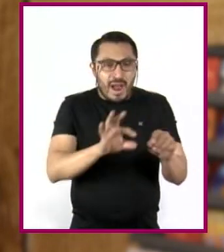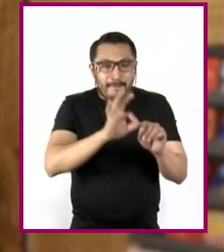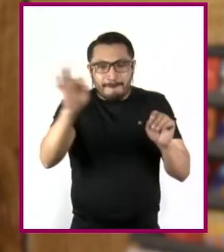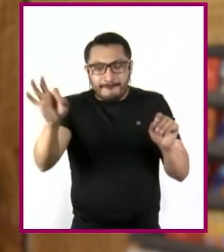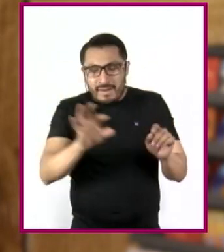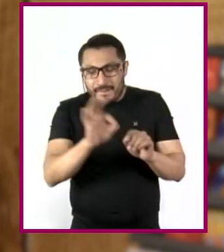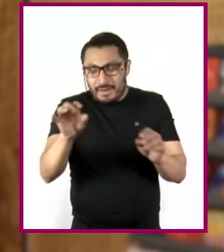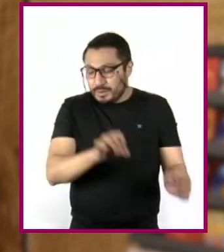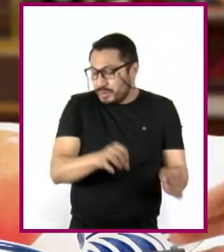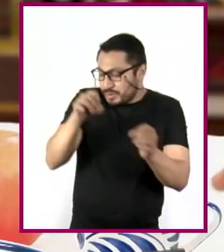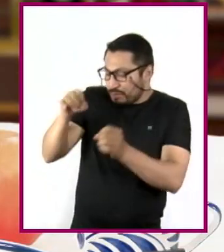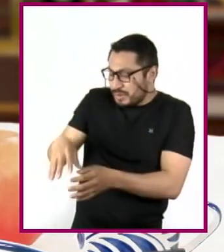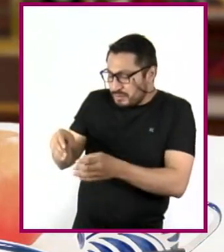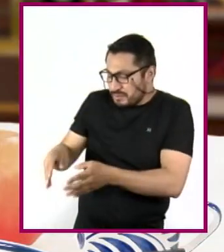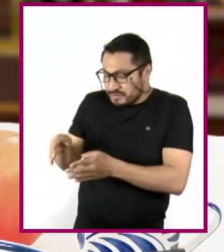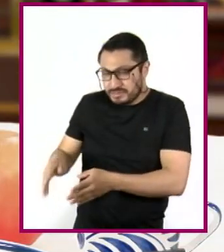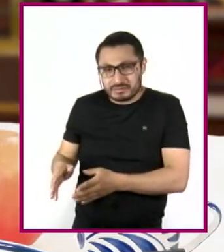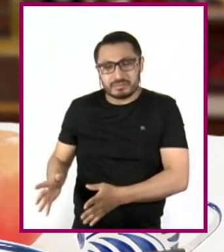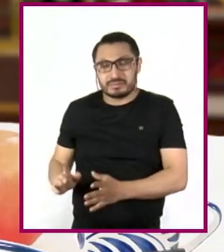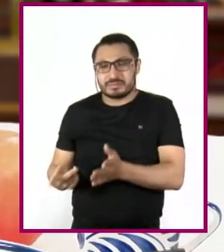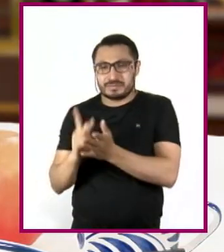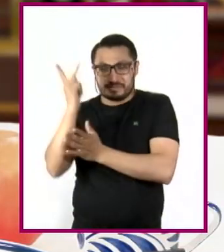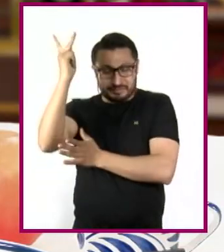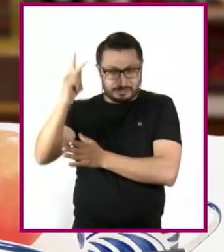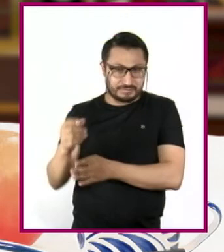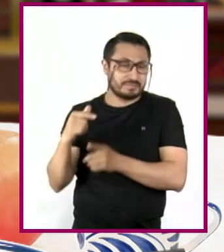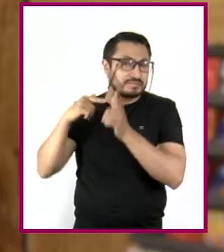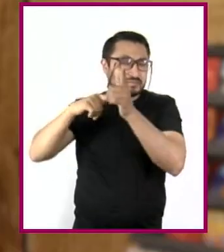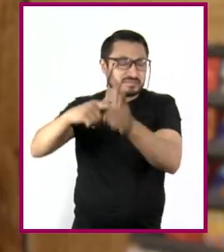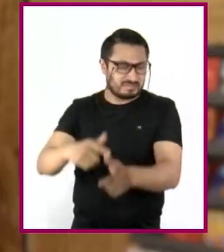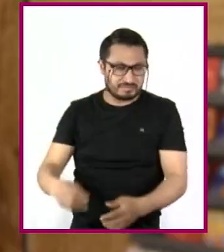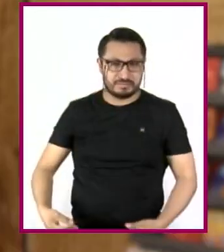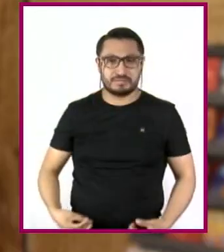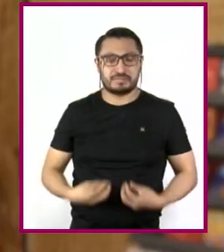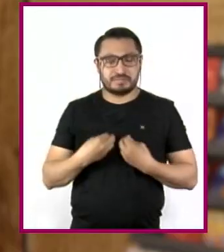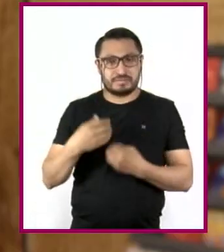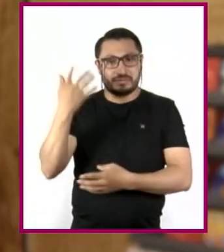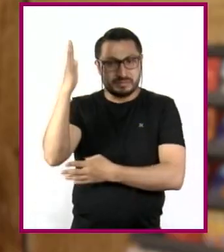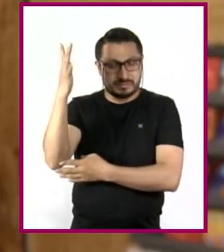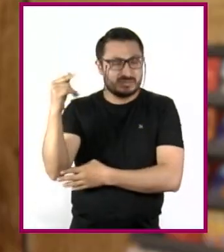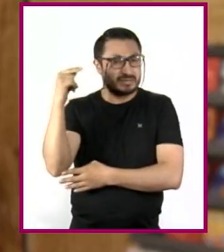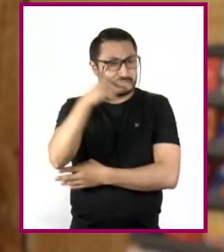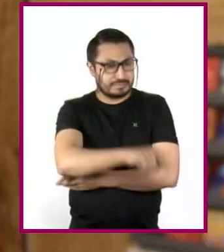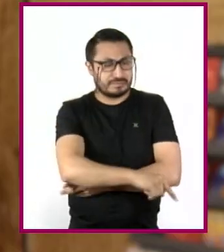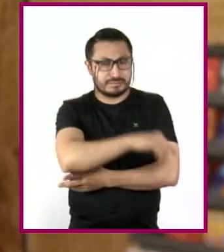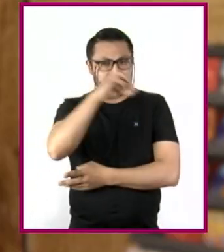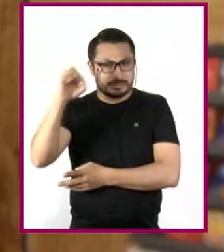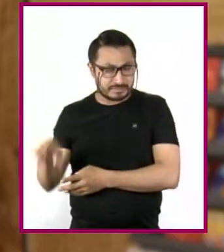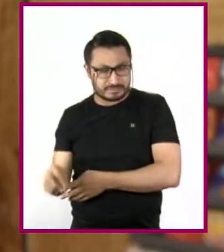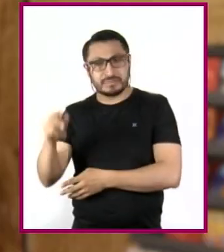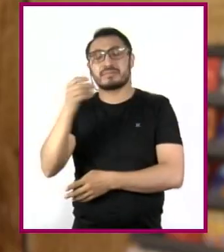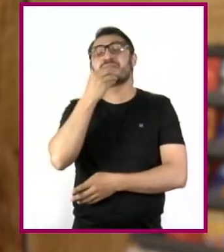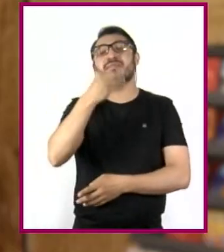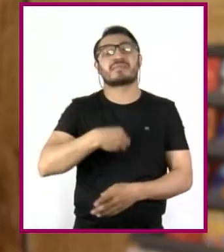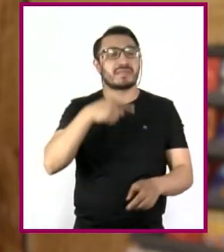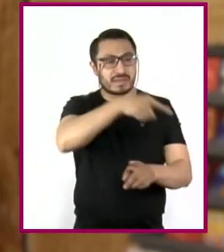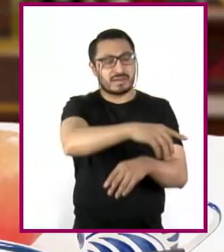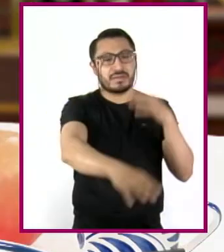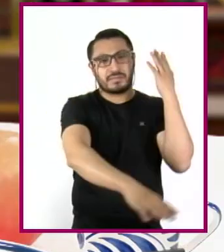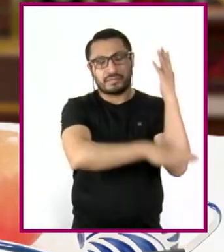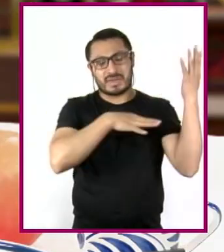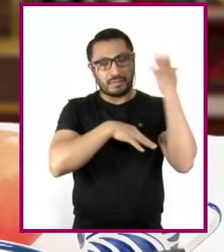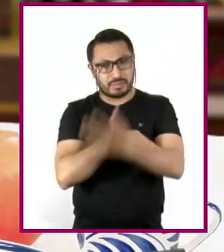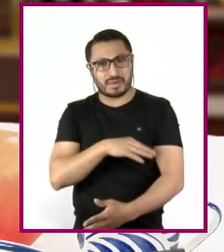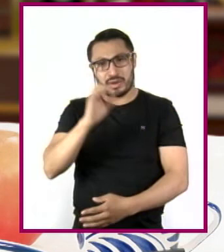y sembrarlo aparte. Si crece, da continuidad a la vida del árbol del que viene, aunque el otro lo talen o se muera.